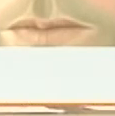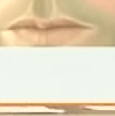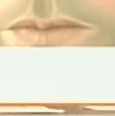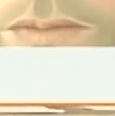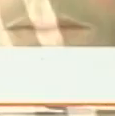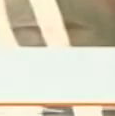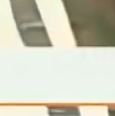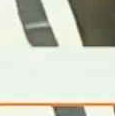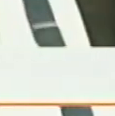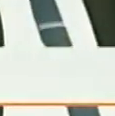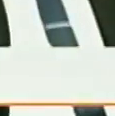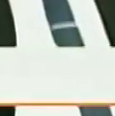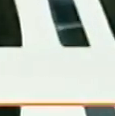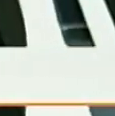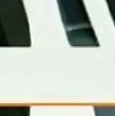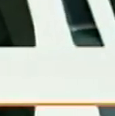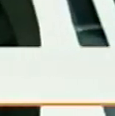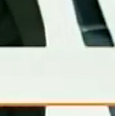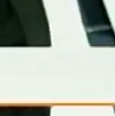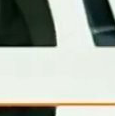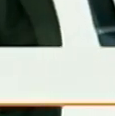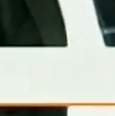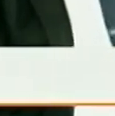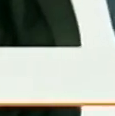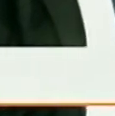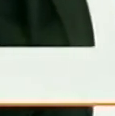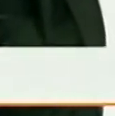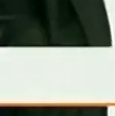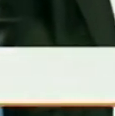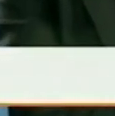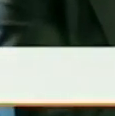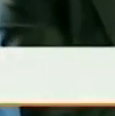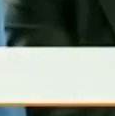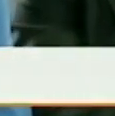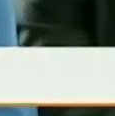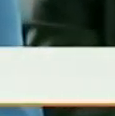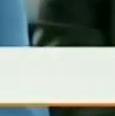como plantearlas como que más en blanco y negro, más sencilla. Yo lo entiendo.